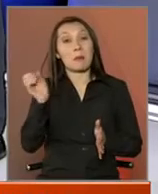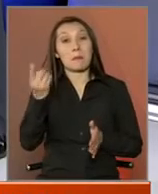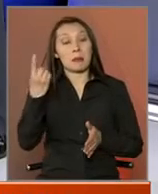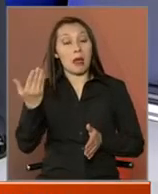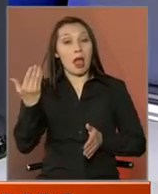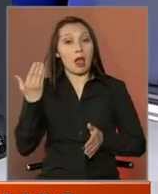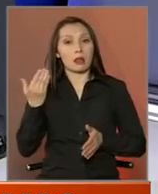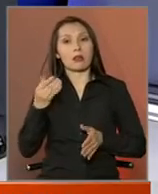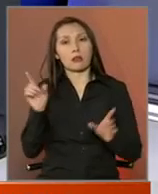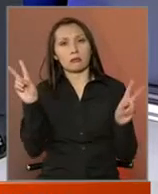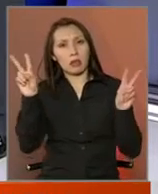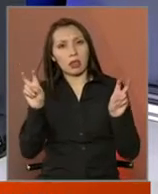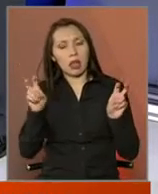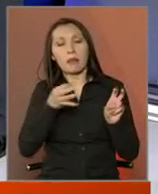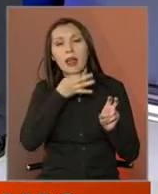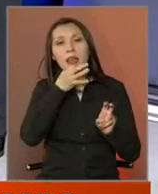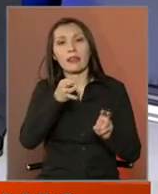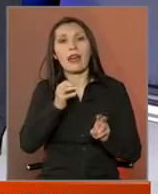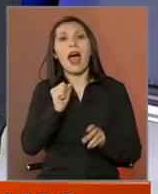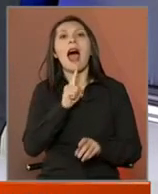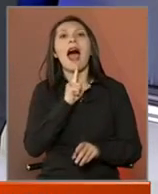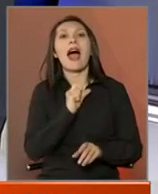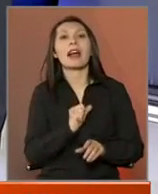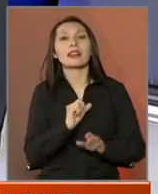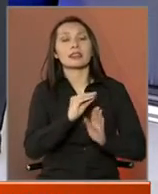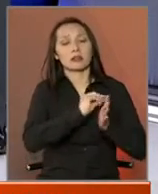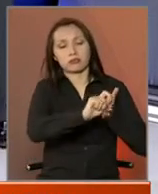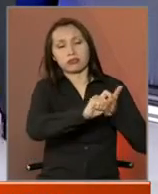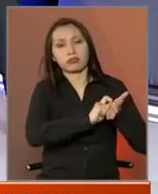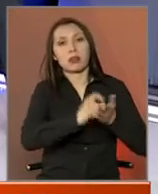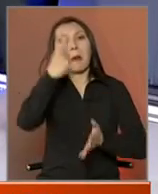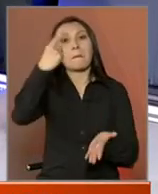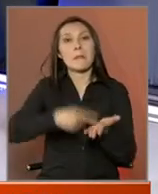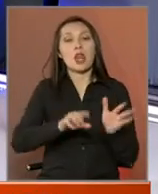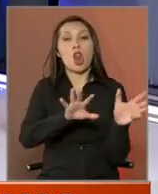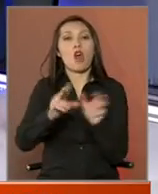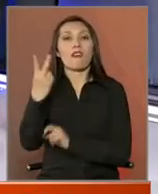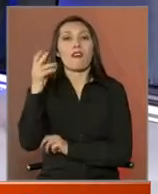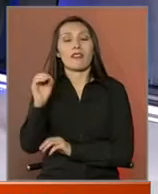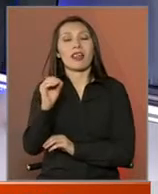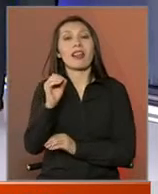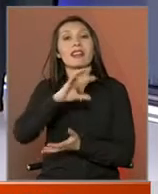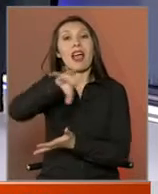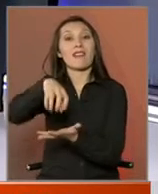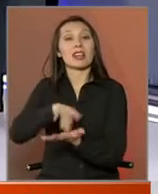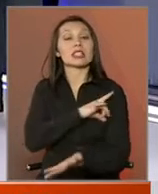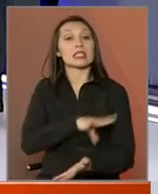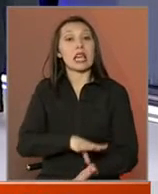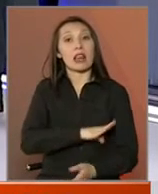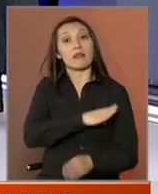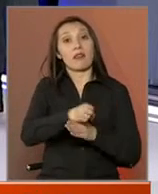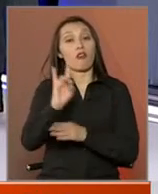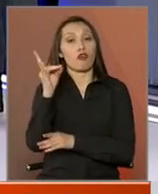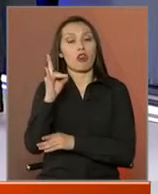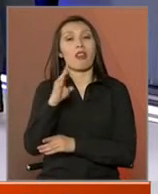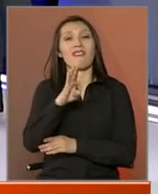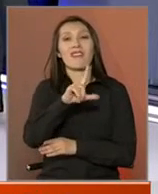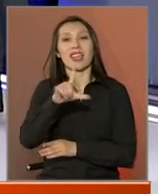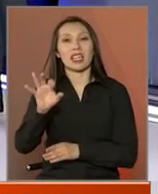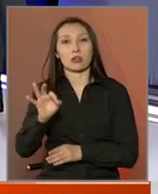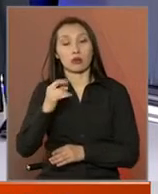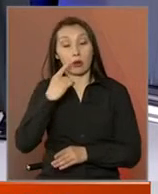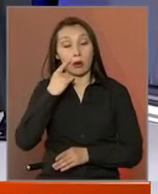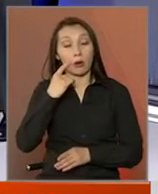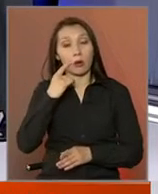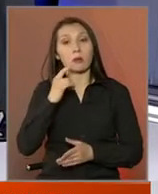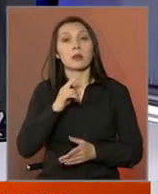previa, ahondará en lo expresado en una acta enviada en 1920 por el embajador de Chile en Bolivia, Emilio Bello Codecido,